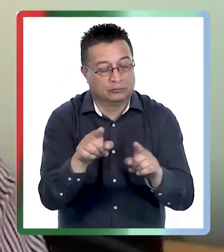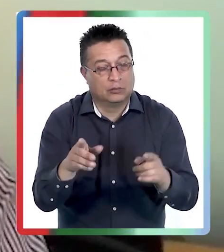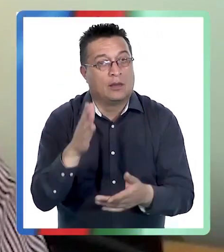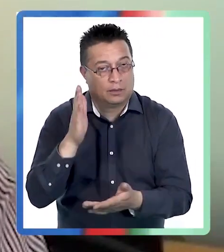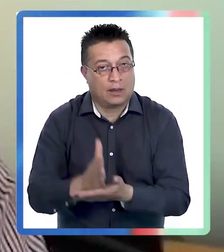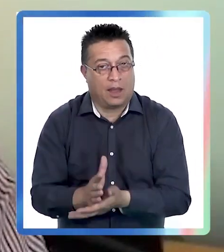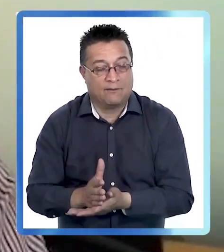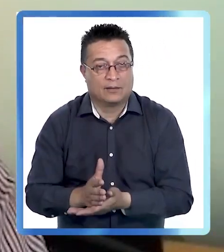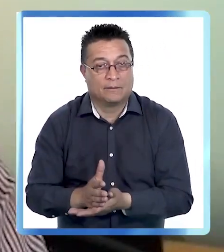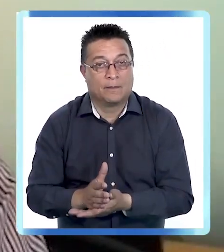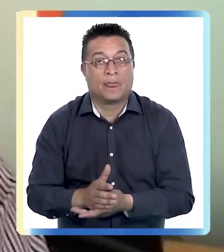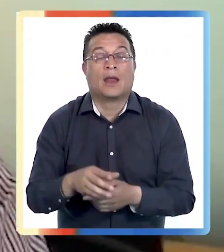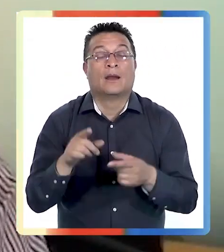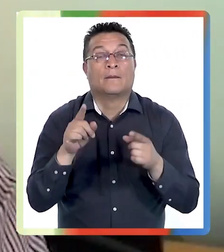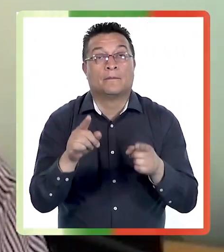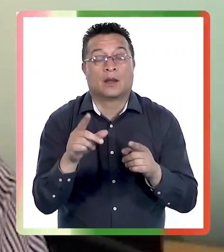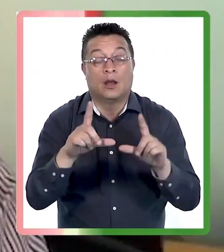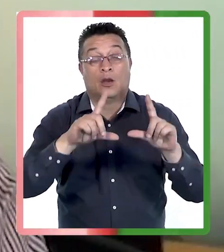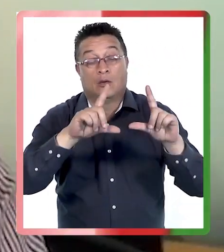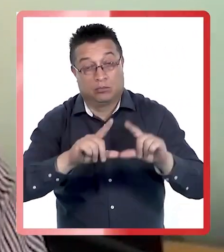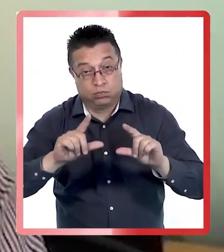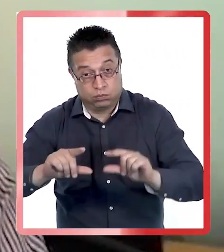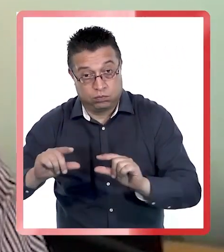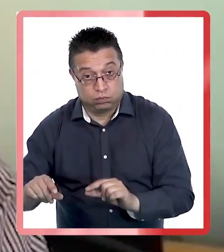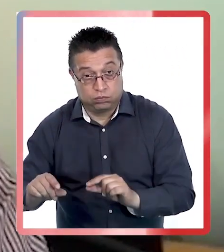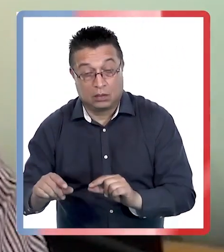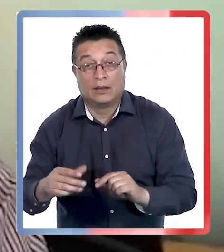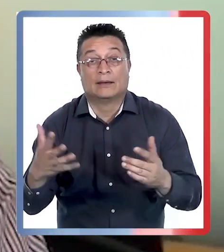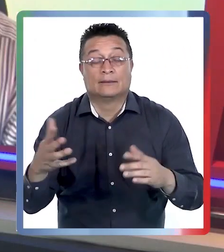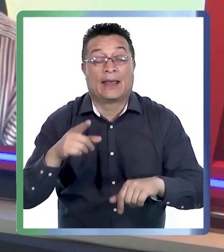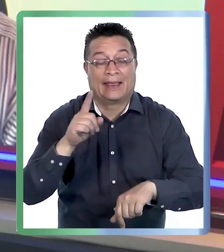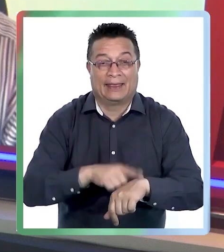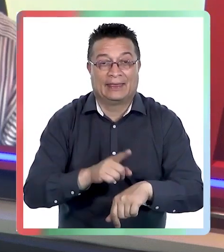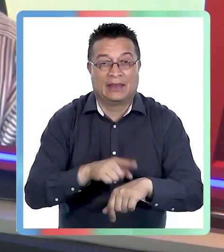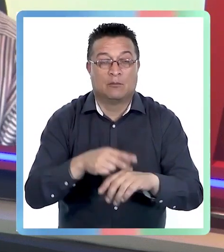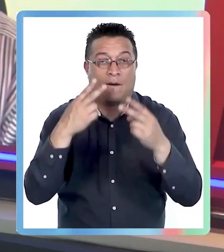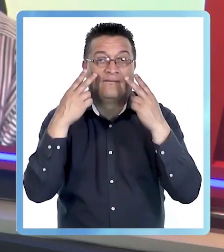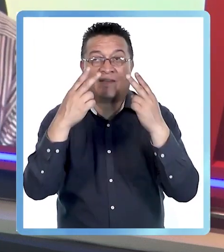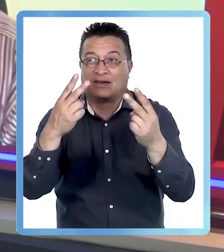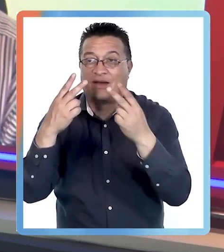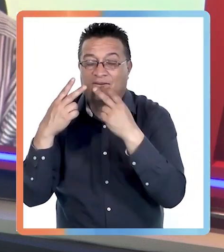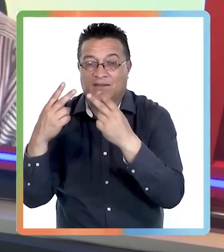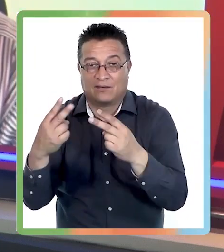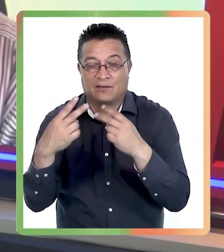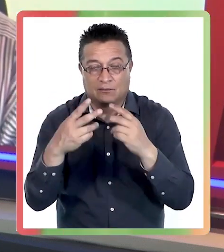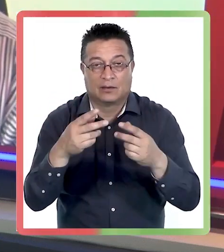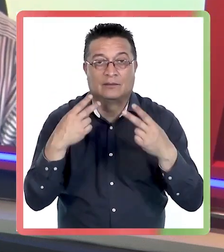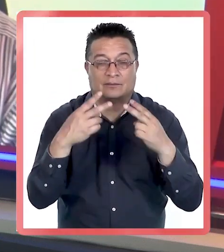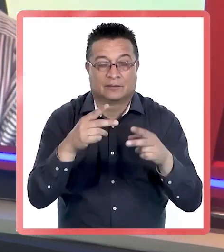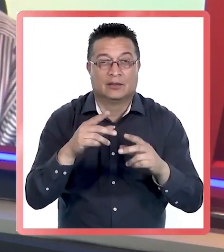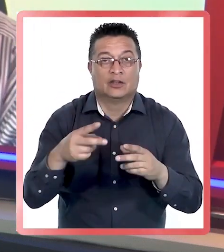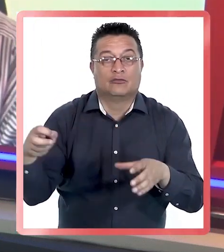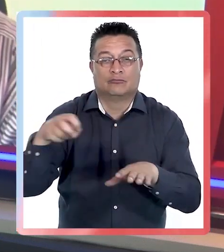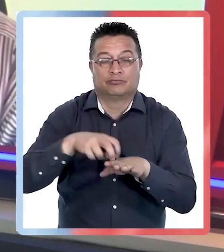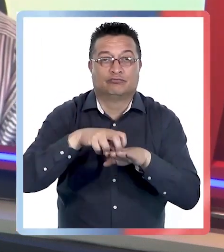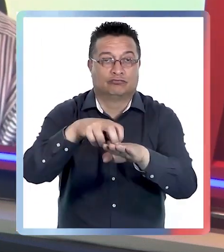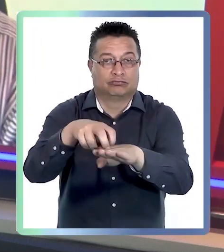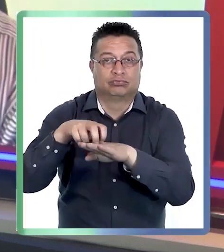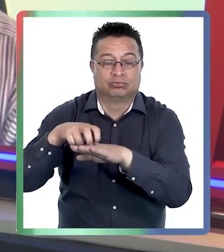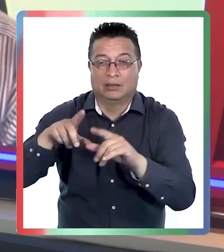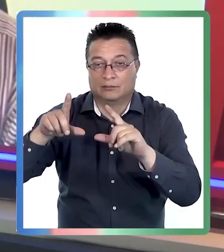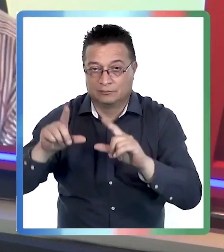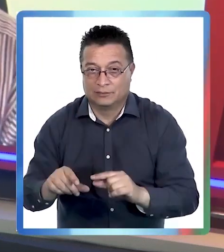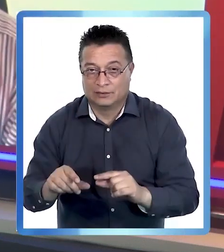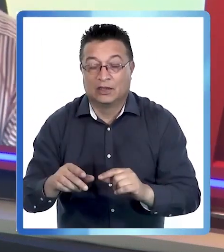crónicas. Eh, una reducción de los tiempos de viaje en el transporte colectivo, en